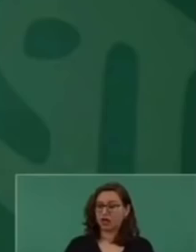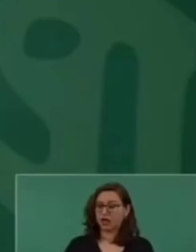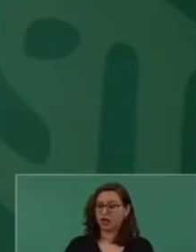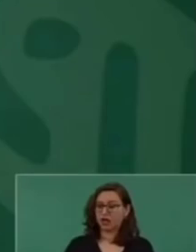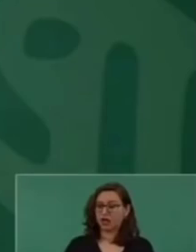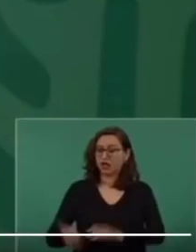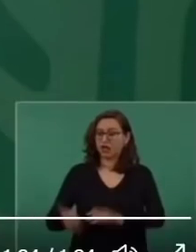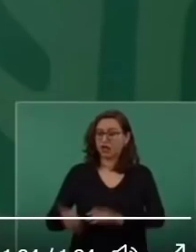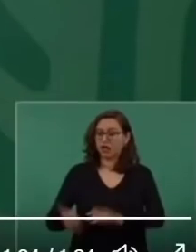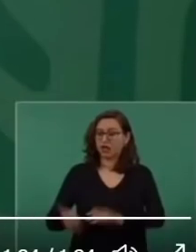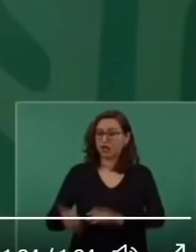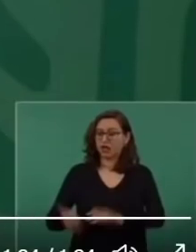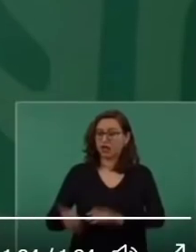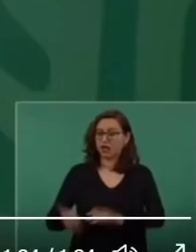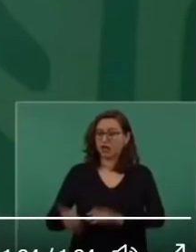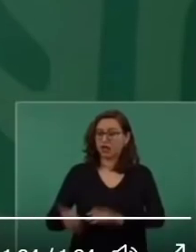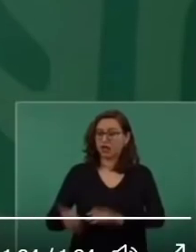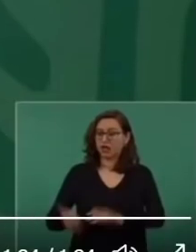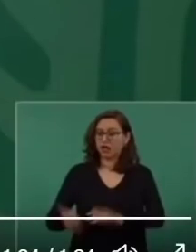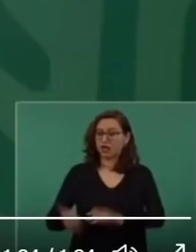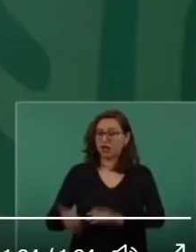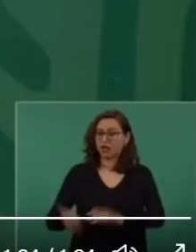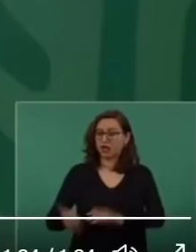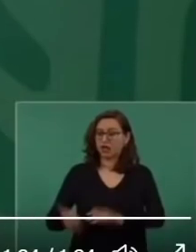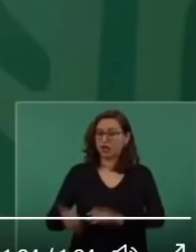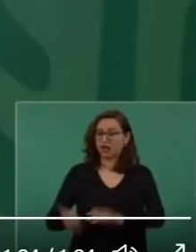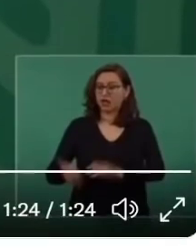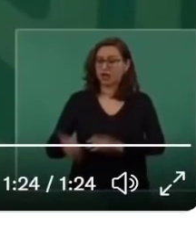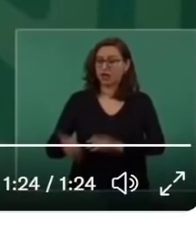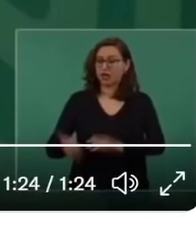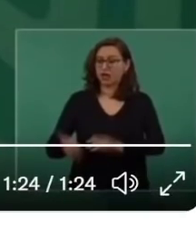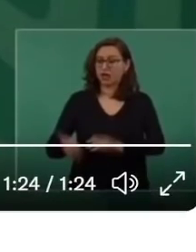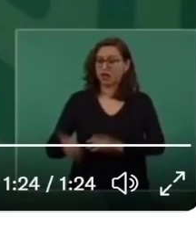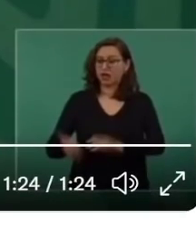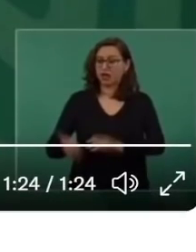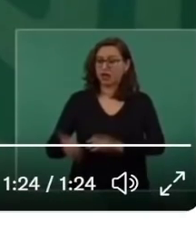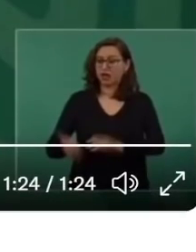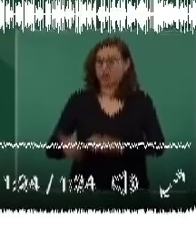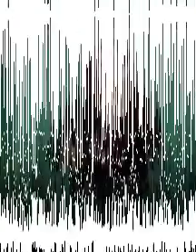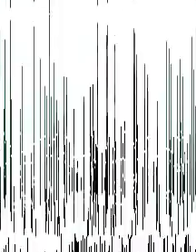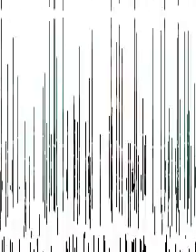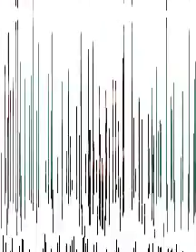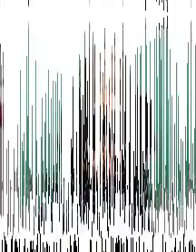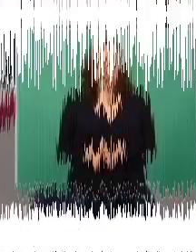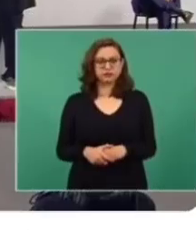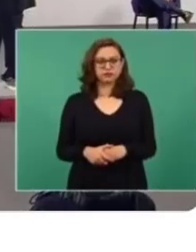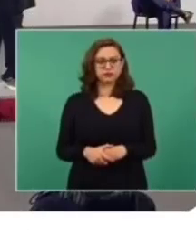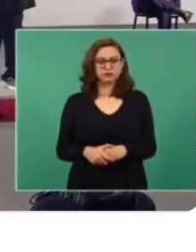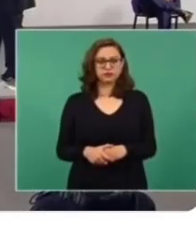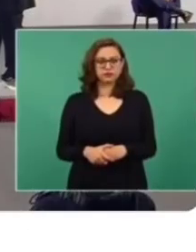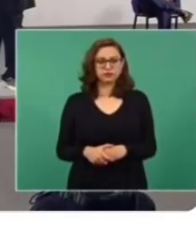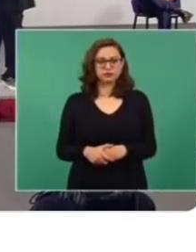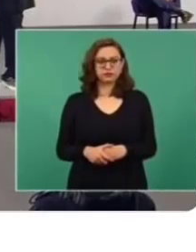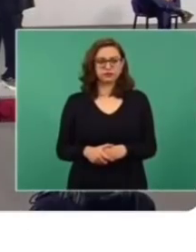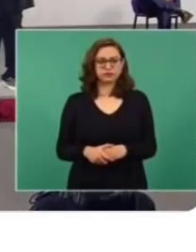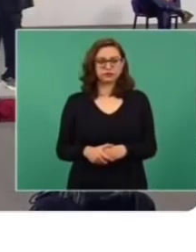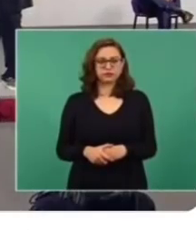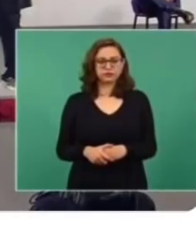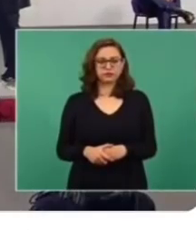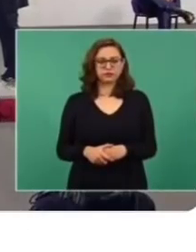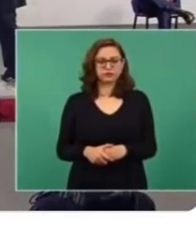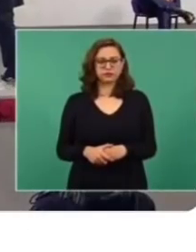ahora vamos a escuchar de que cuál fue la respuesta de lópez obrador ante este tuit loco